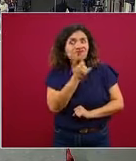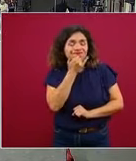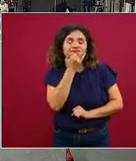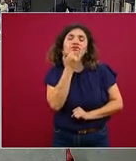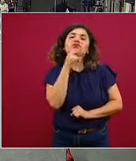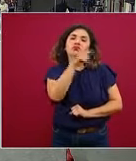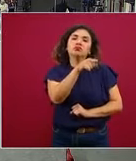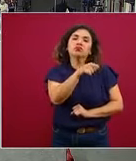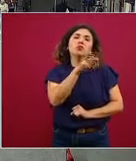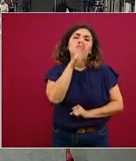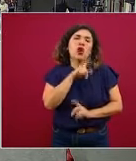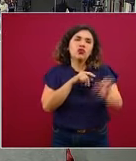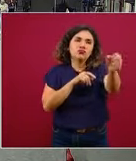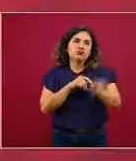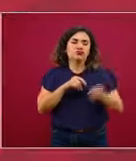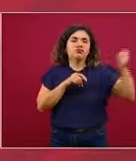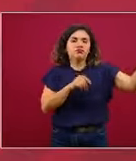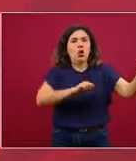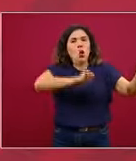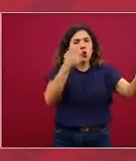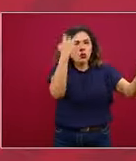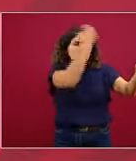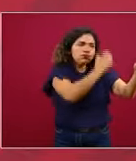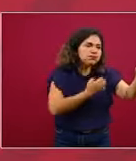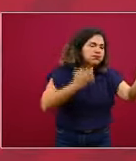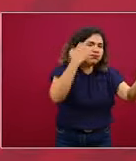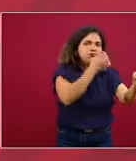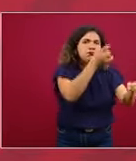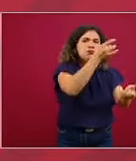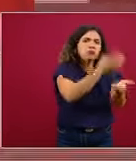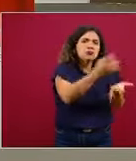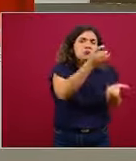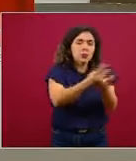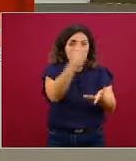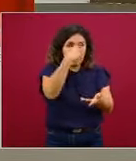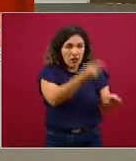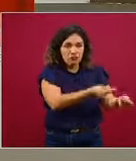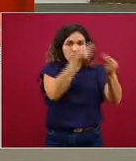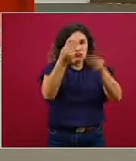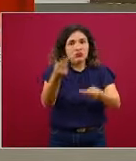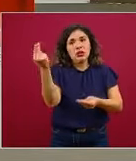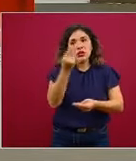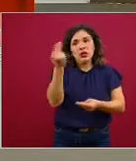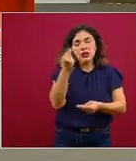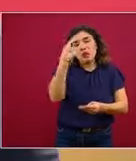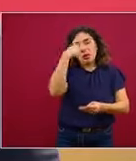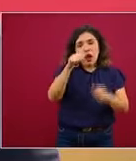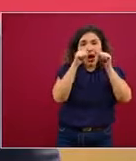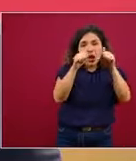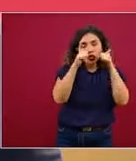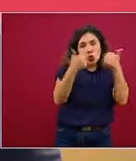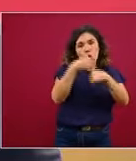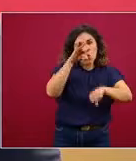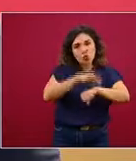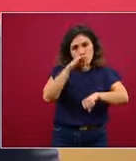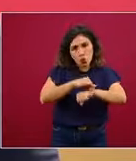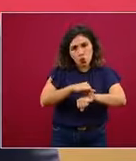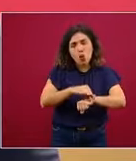enfermedad puedan ser oportunamente detectadas y puedan ser invitadas más bien a demandar en su momento atención médica o